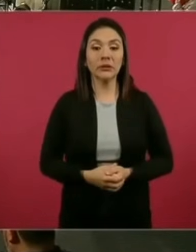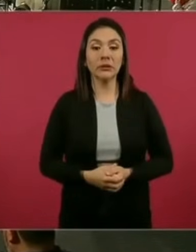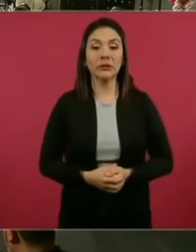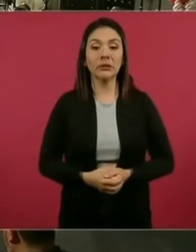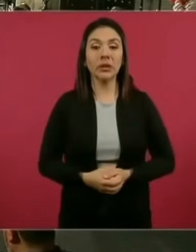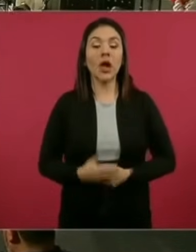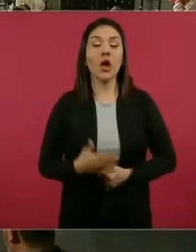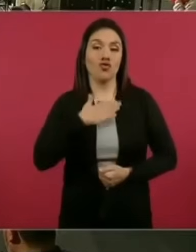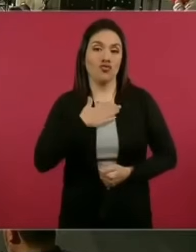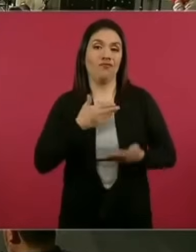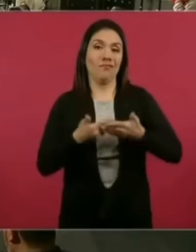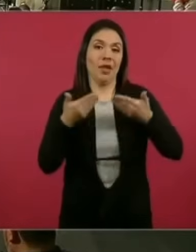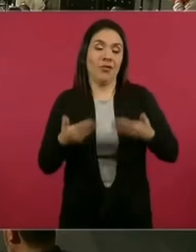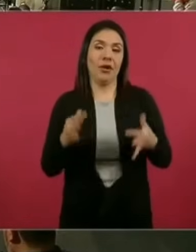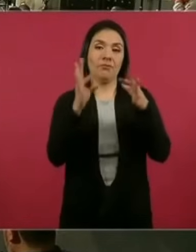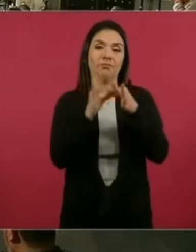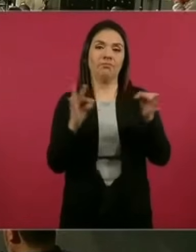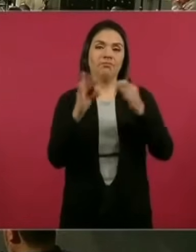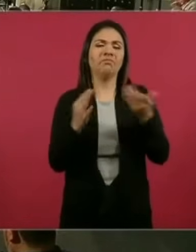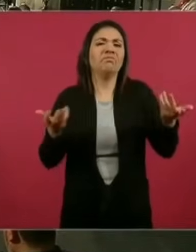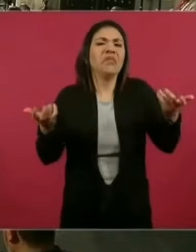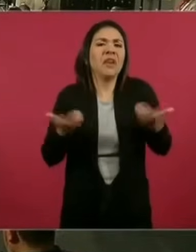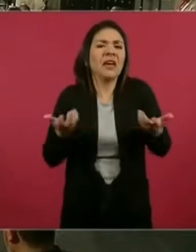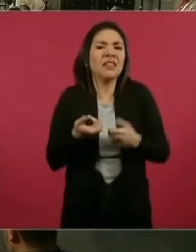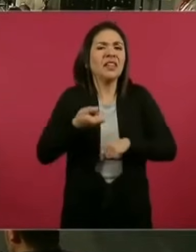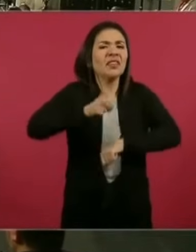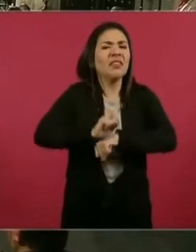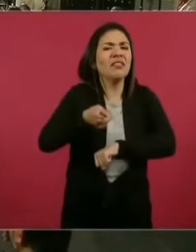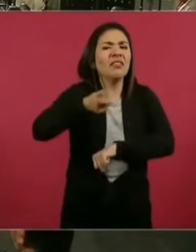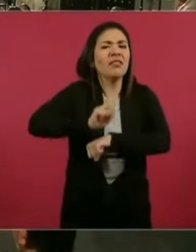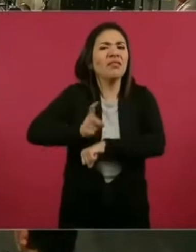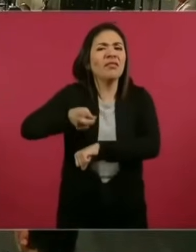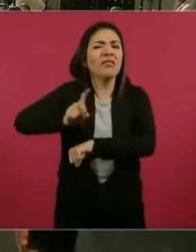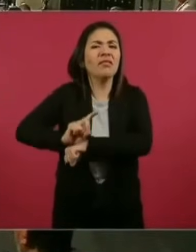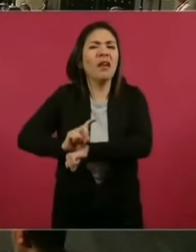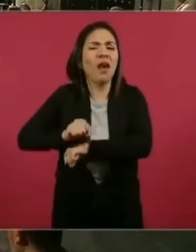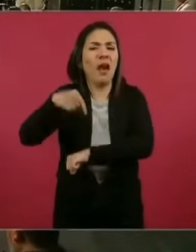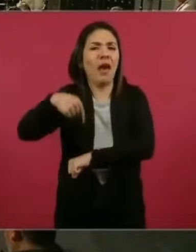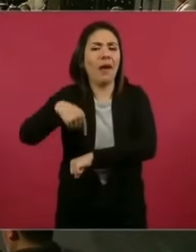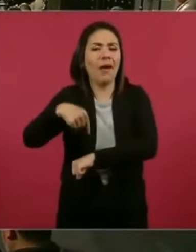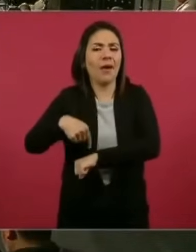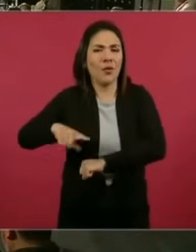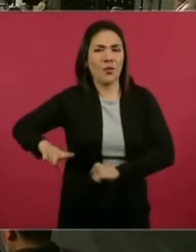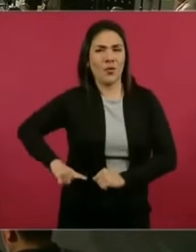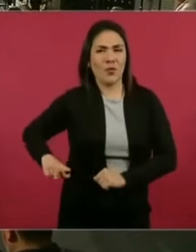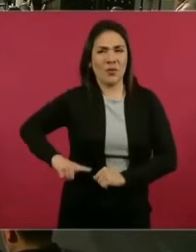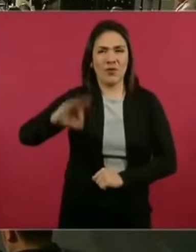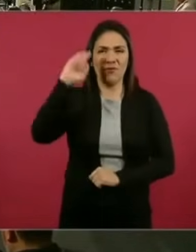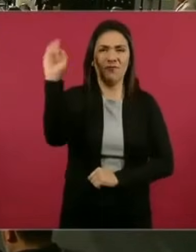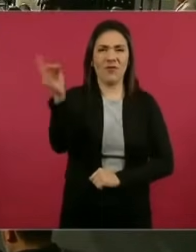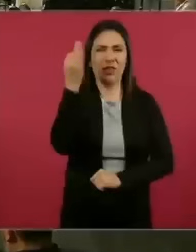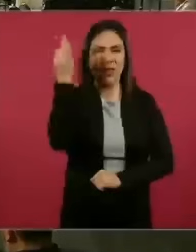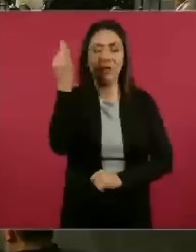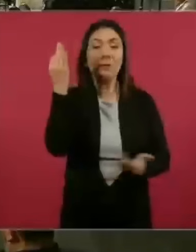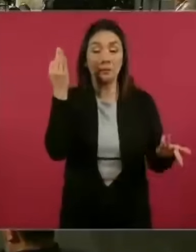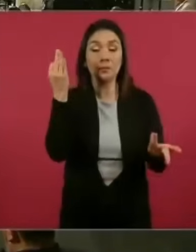A mí me toca explicar qué es lo que se hace diariamente en el Gobierno federal